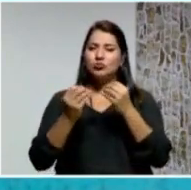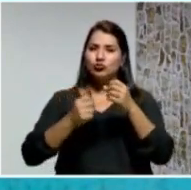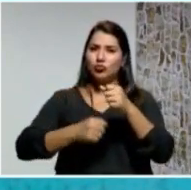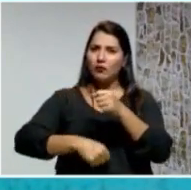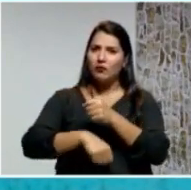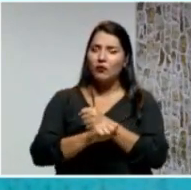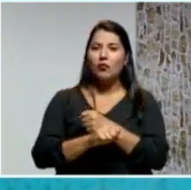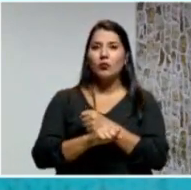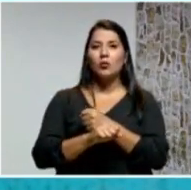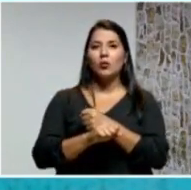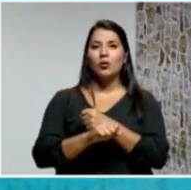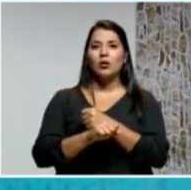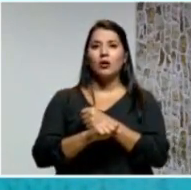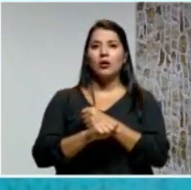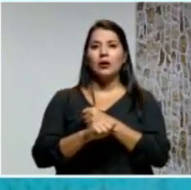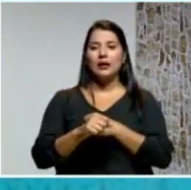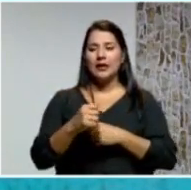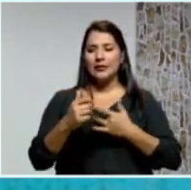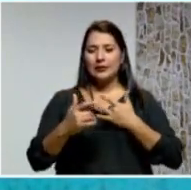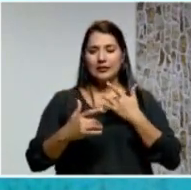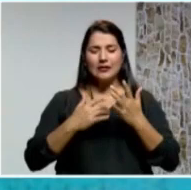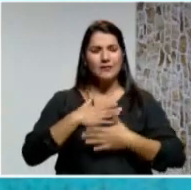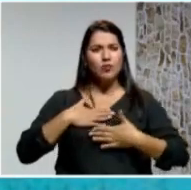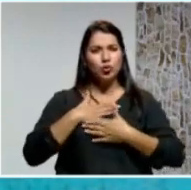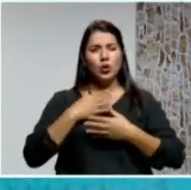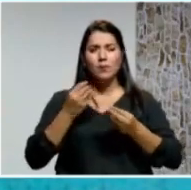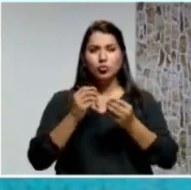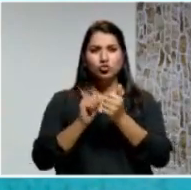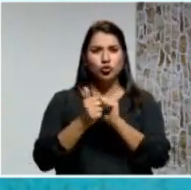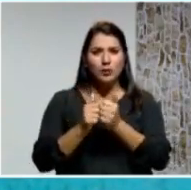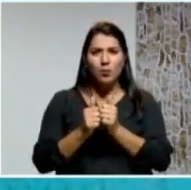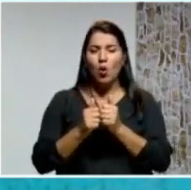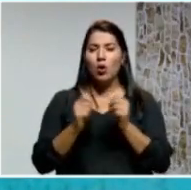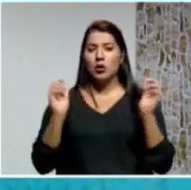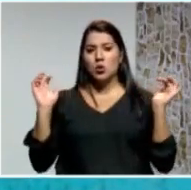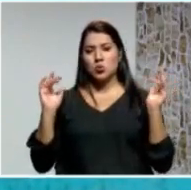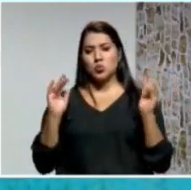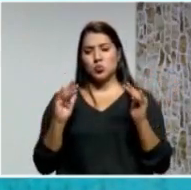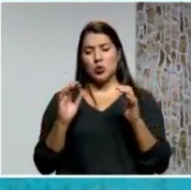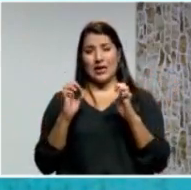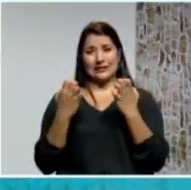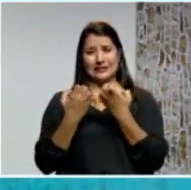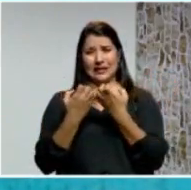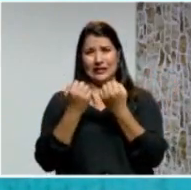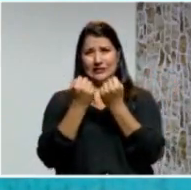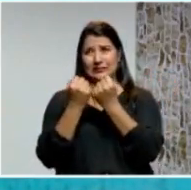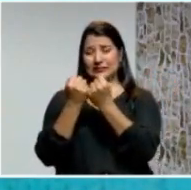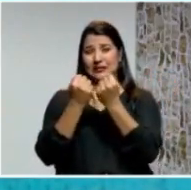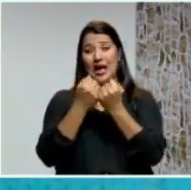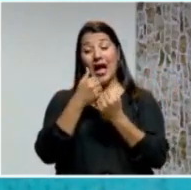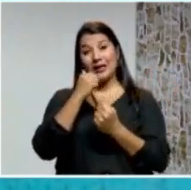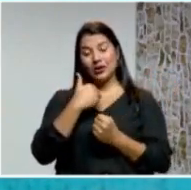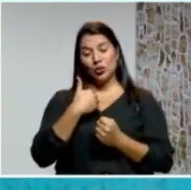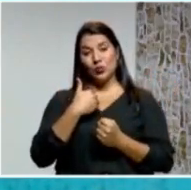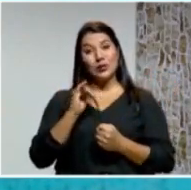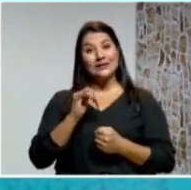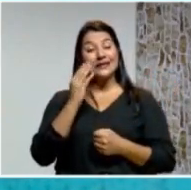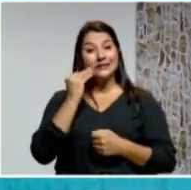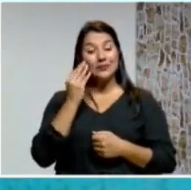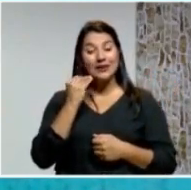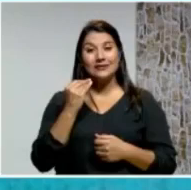viven el deporte al máximo, los estadios pues se llenan, ayer nosotros vivimos esto, son